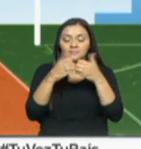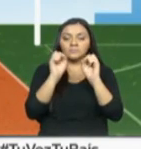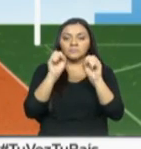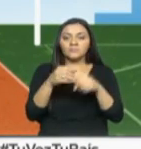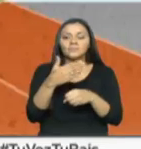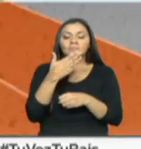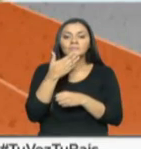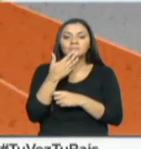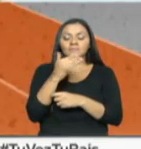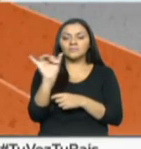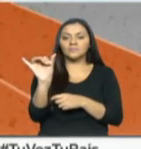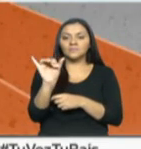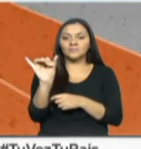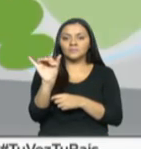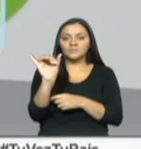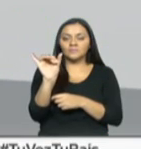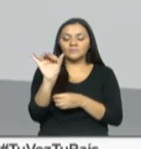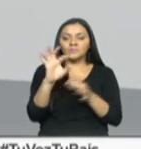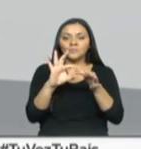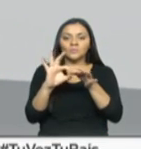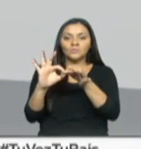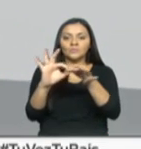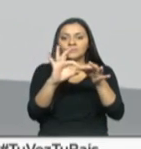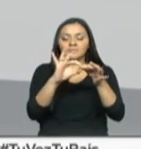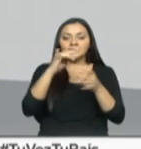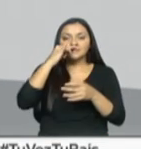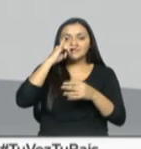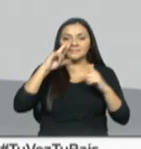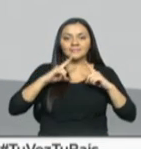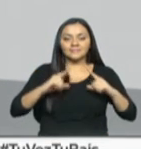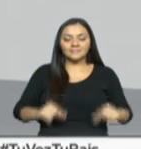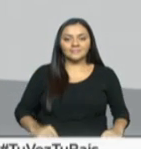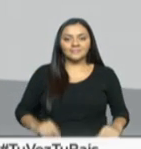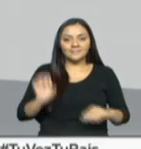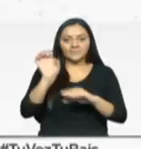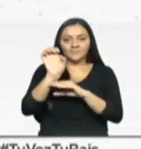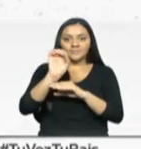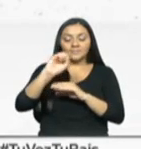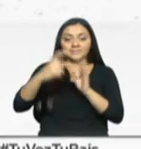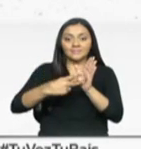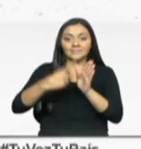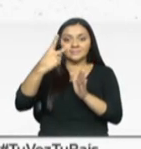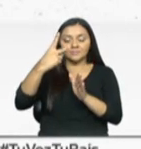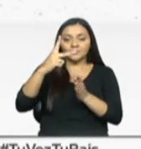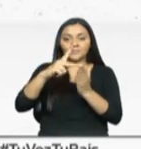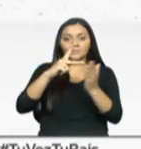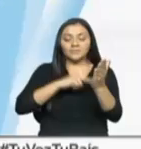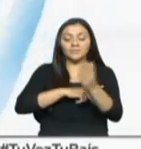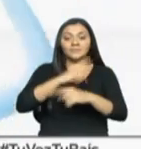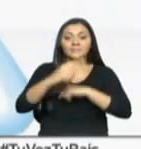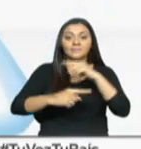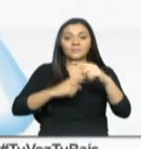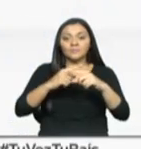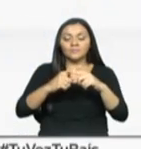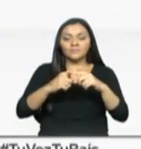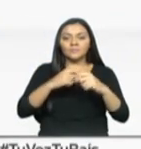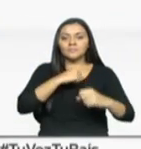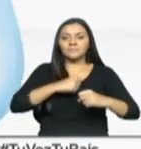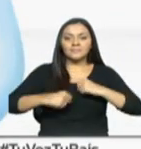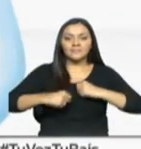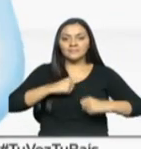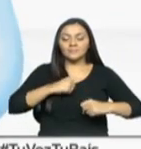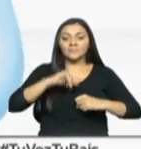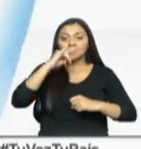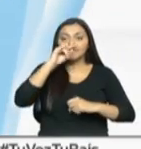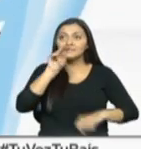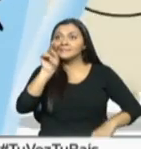al canal de YouTube Unidos por Niños Saludables de Ecuador. La segunda temporada del programa estará al aire en el mes de mayo para que los